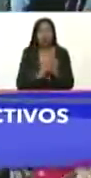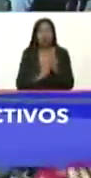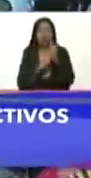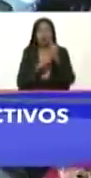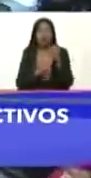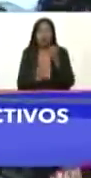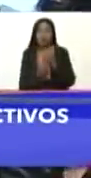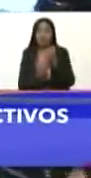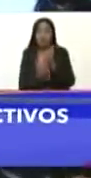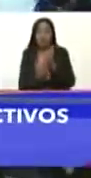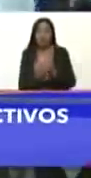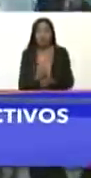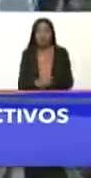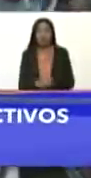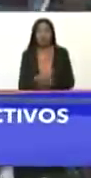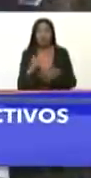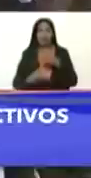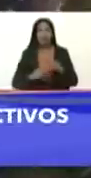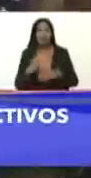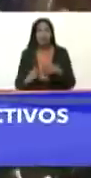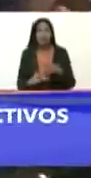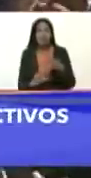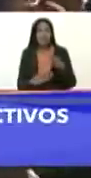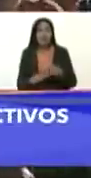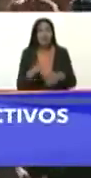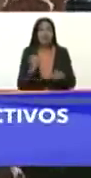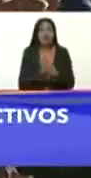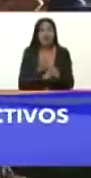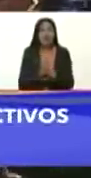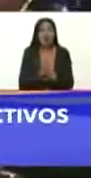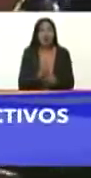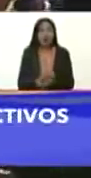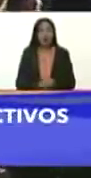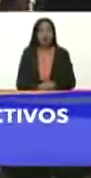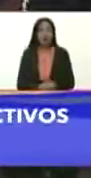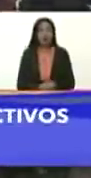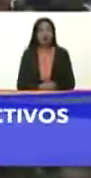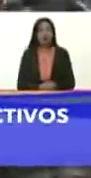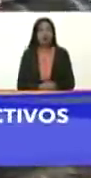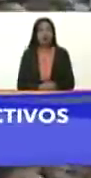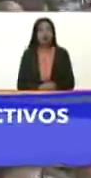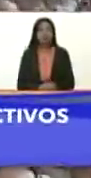base, a los que producen, a los que trabajan.